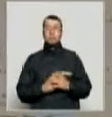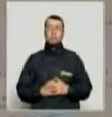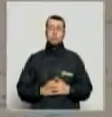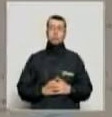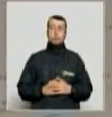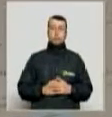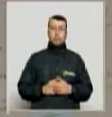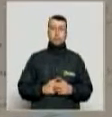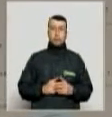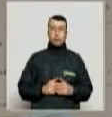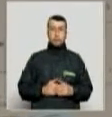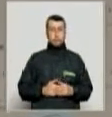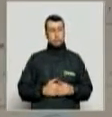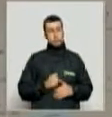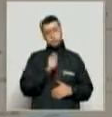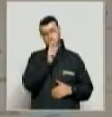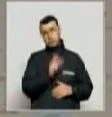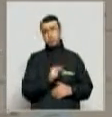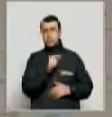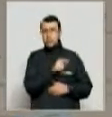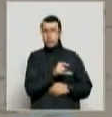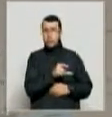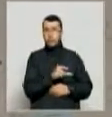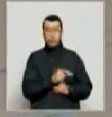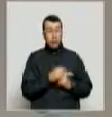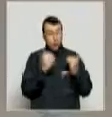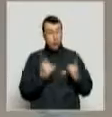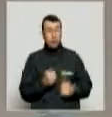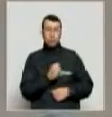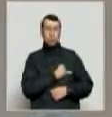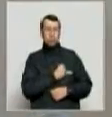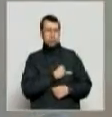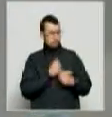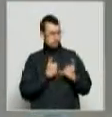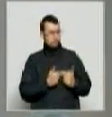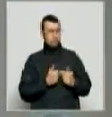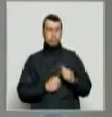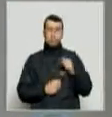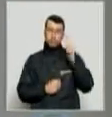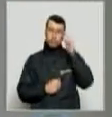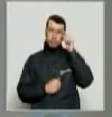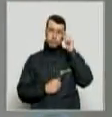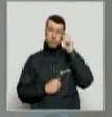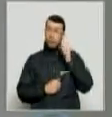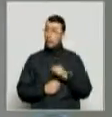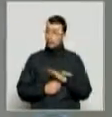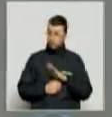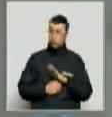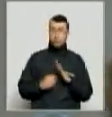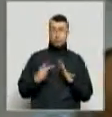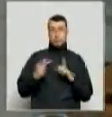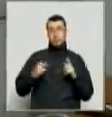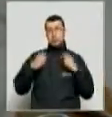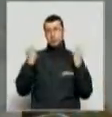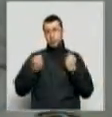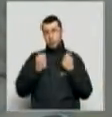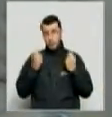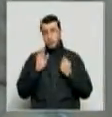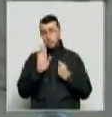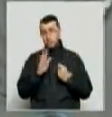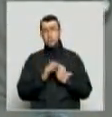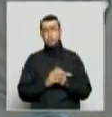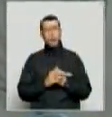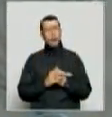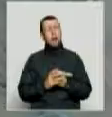el diagnóstico de este paciente es en el momento de hoy un corazón sano. Ok. Vamos a ir entonces a este corte de comerciales para